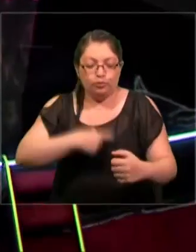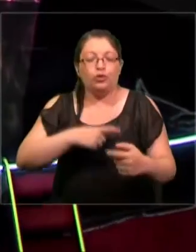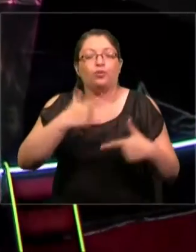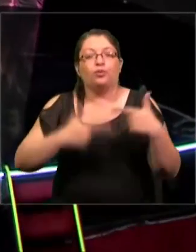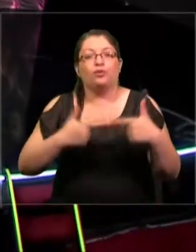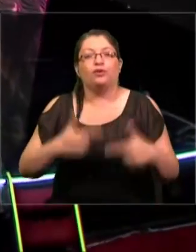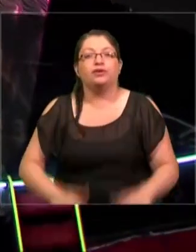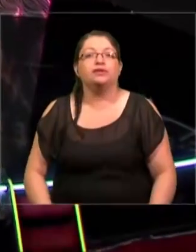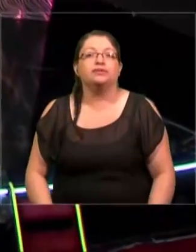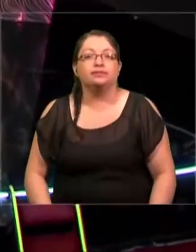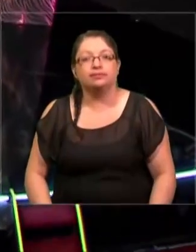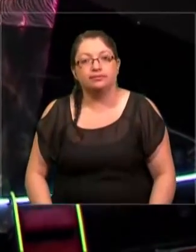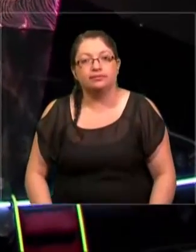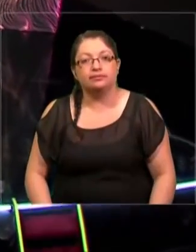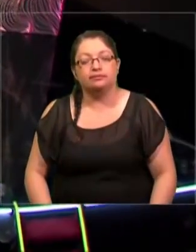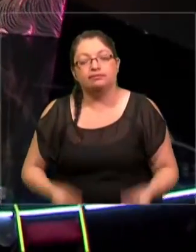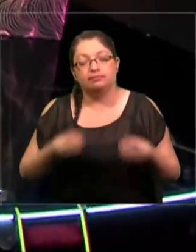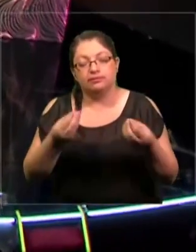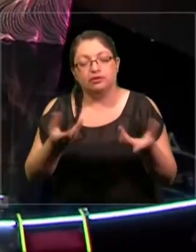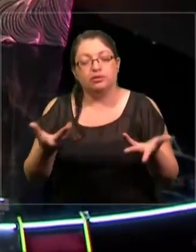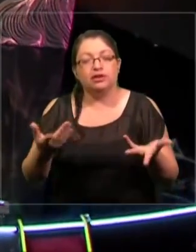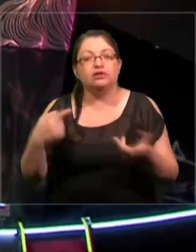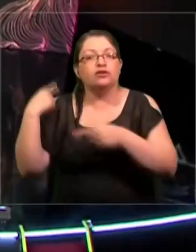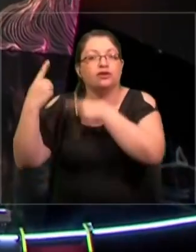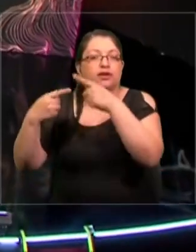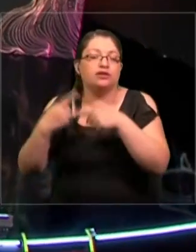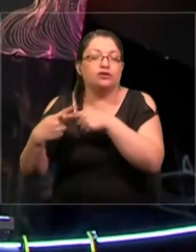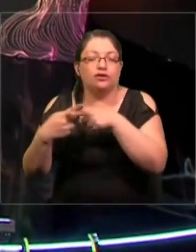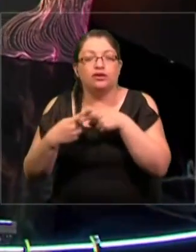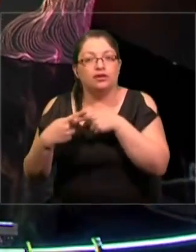Bueno, por eso la historia social está